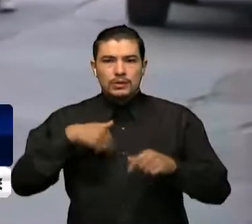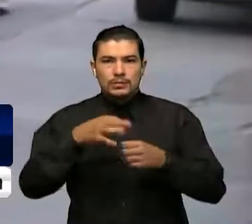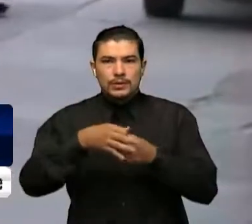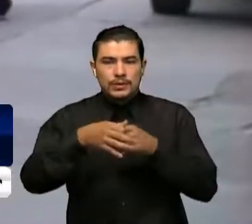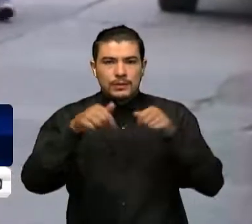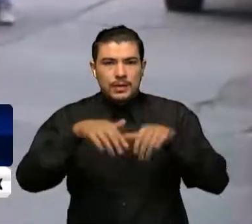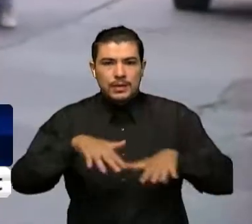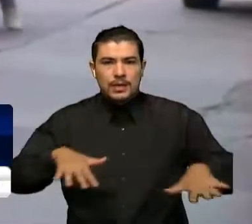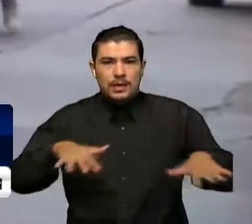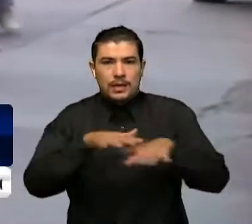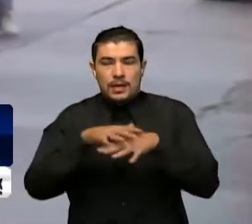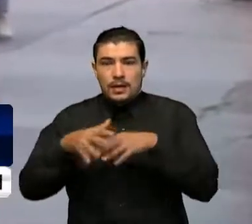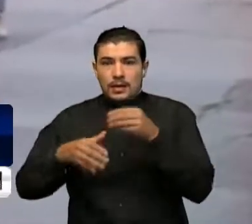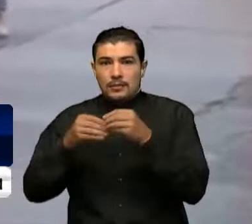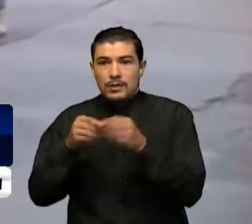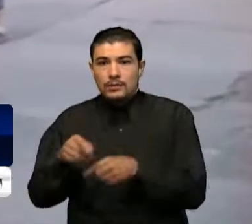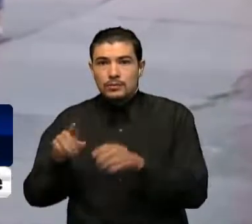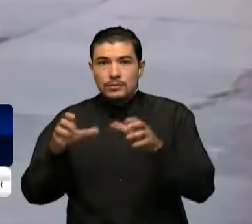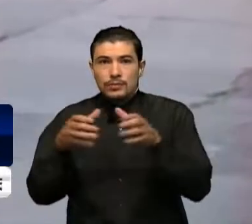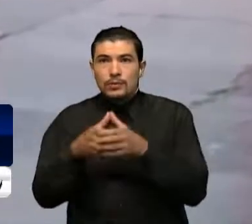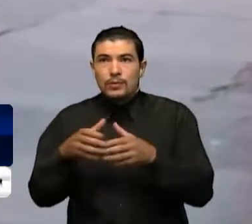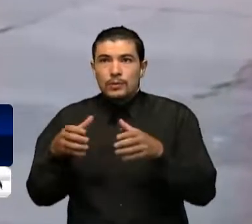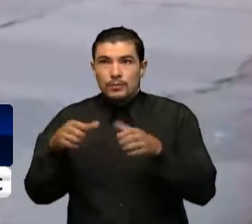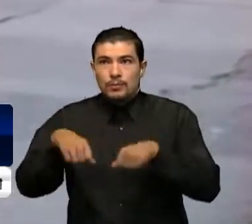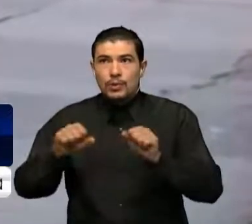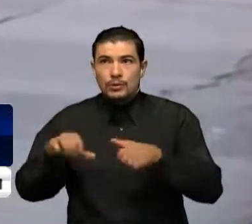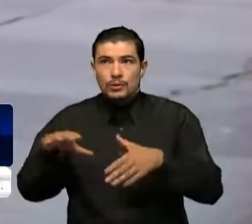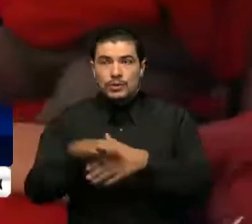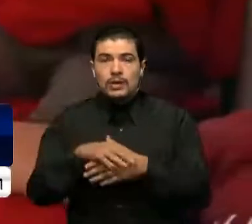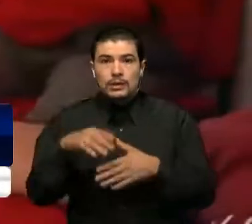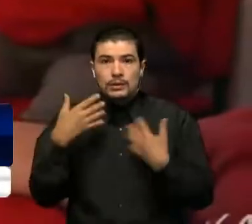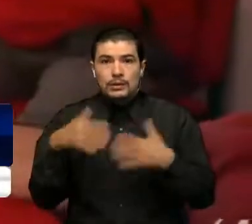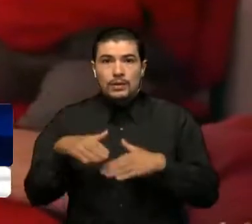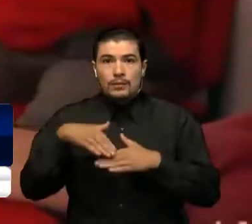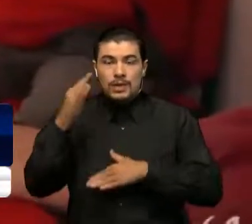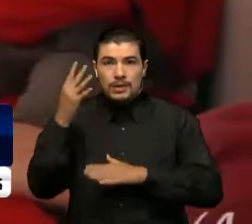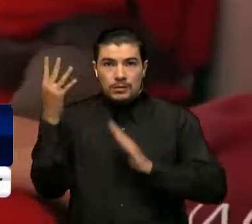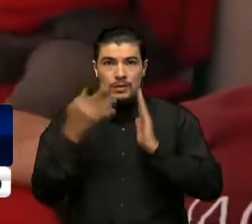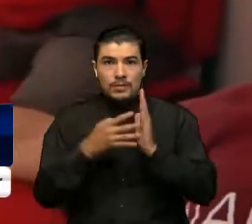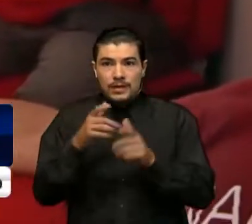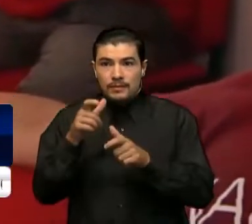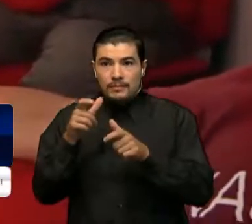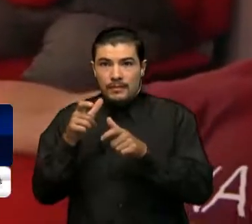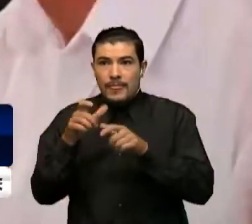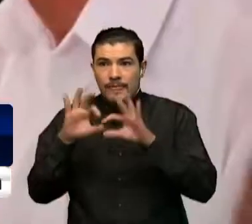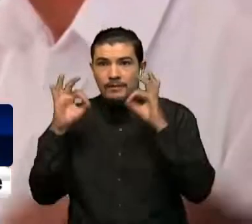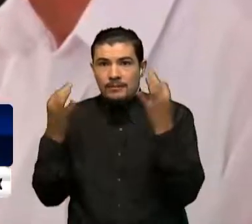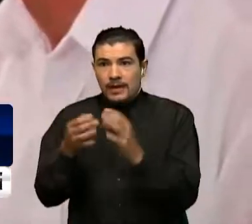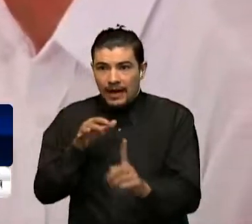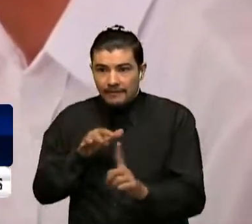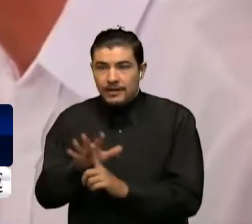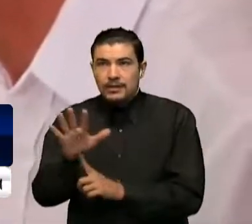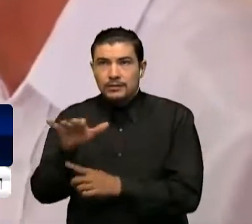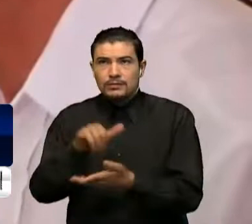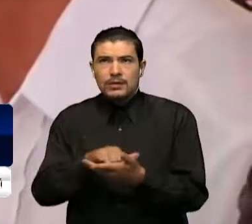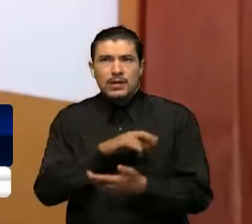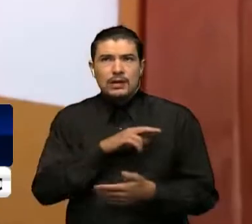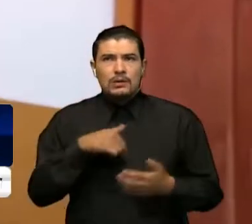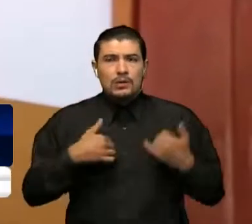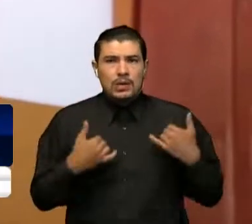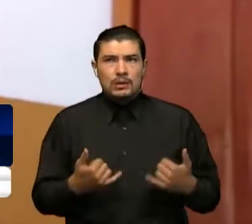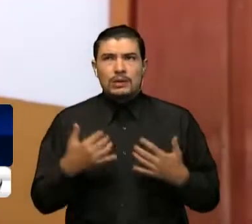según el gremio de mototaxistas más de 4.000 familias se verían afectadas con esta medida que se adopta el día de hoy nosotros cae como un